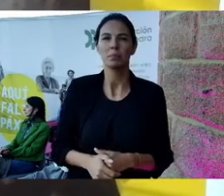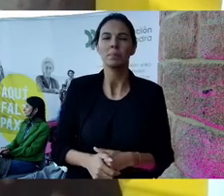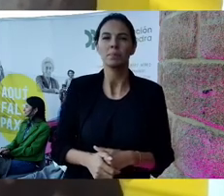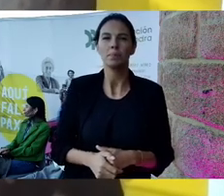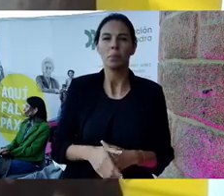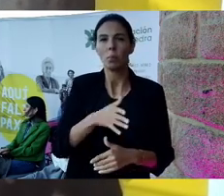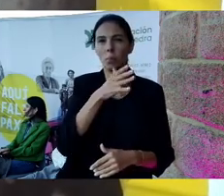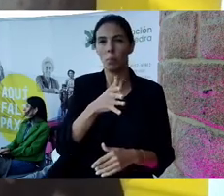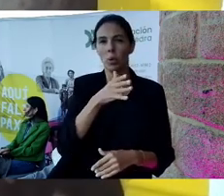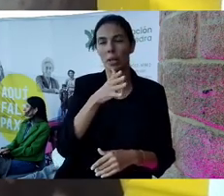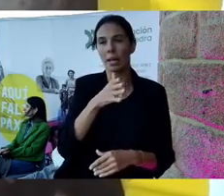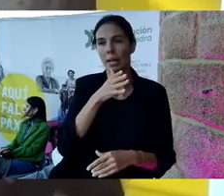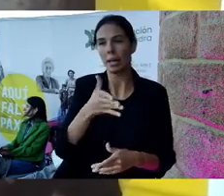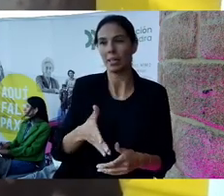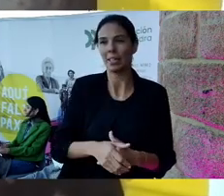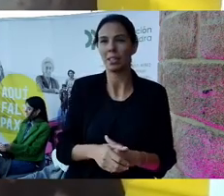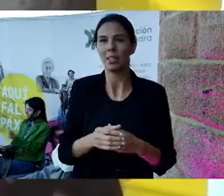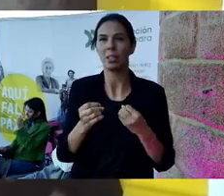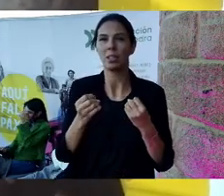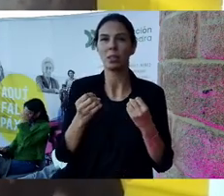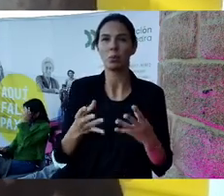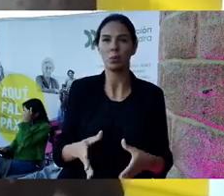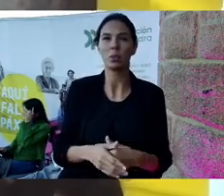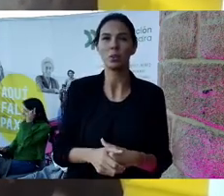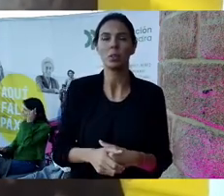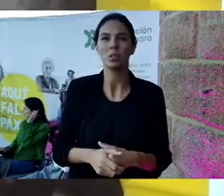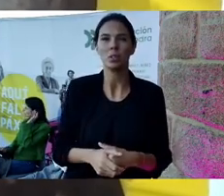tamén, porque, bueno, pois,